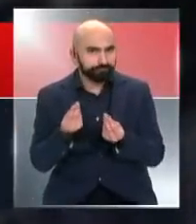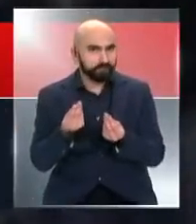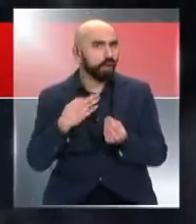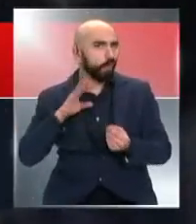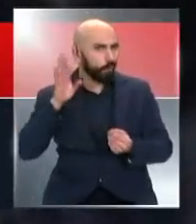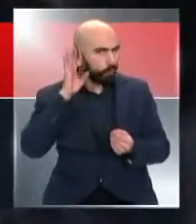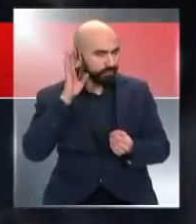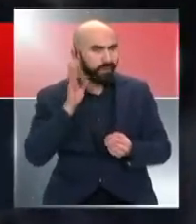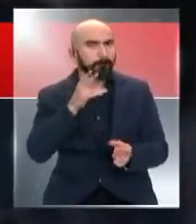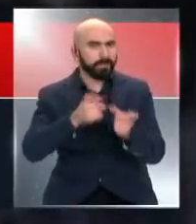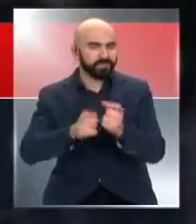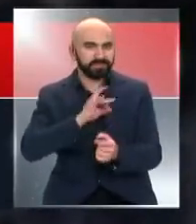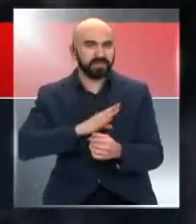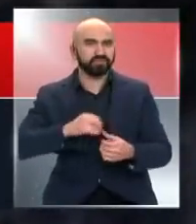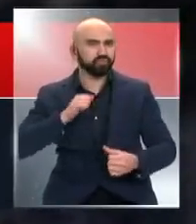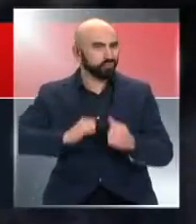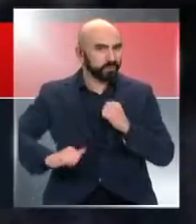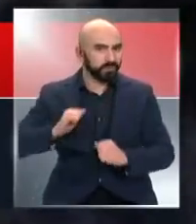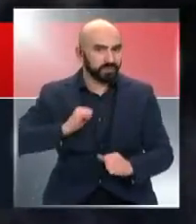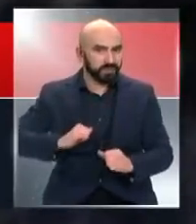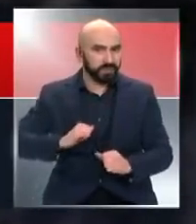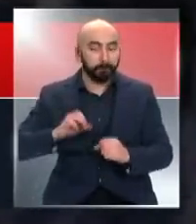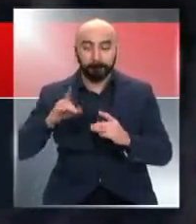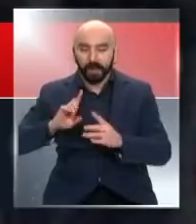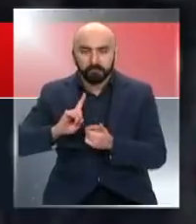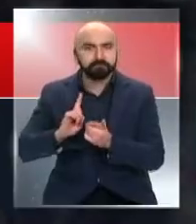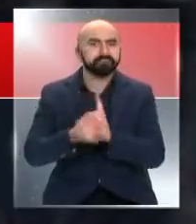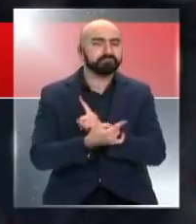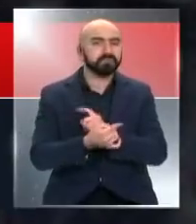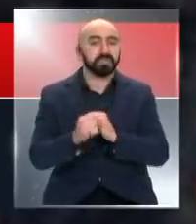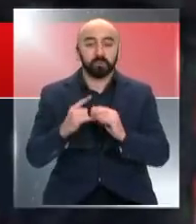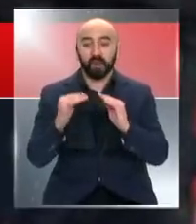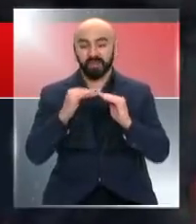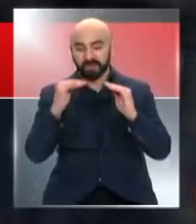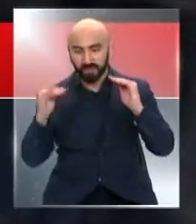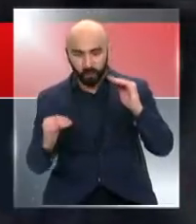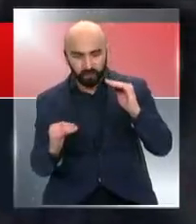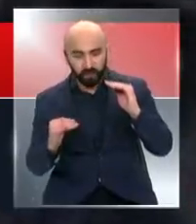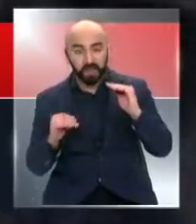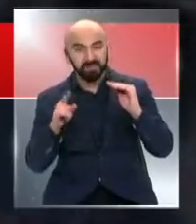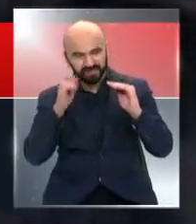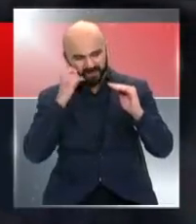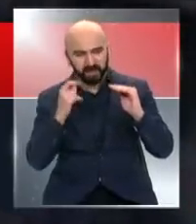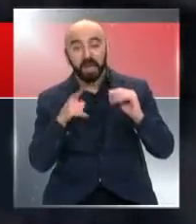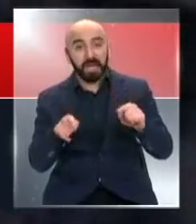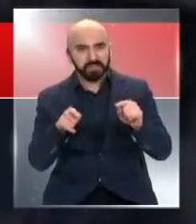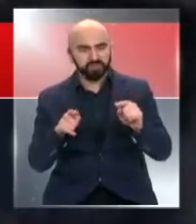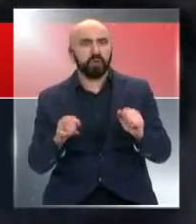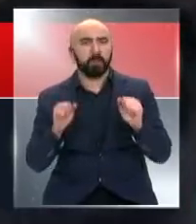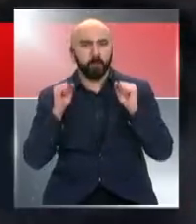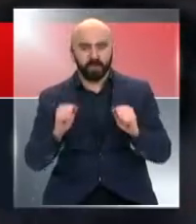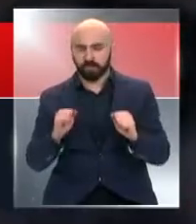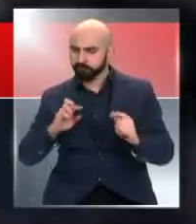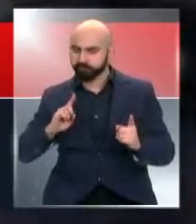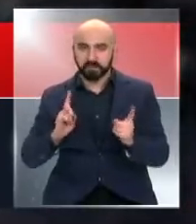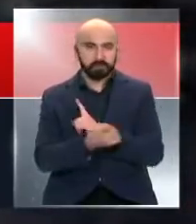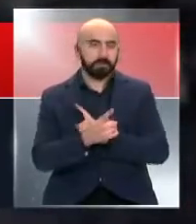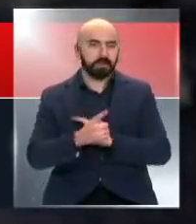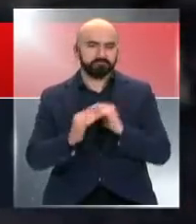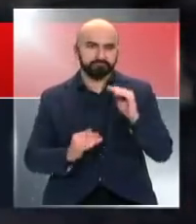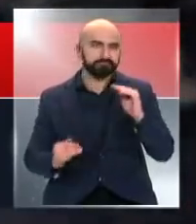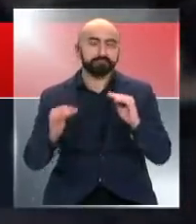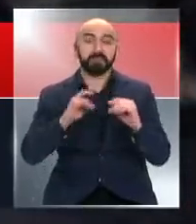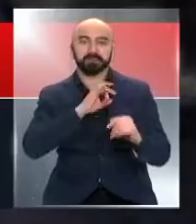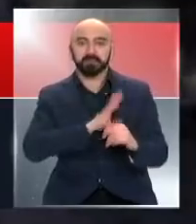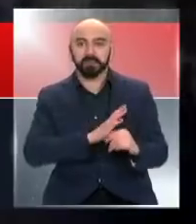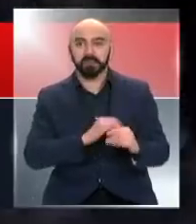Chile, para convertir esa rabia que nos da las desigualdades en una esperanza incontenible para cambiar Chile. Bravo. Y